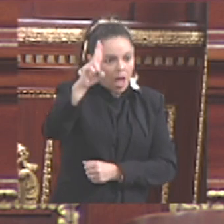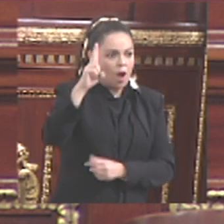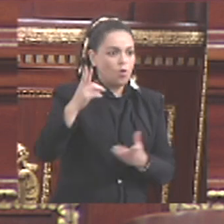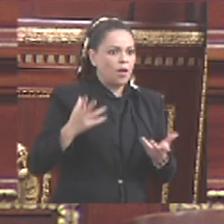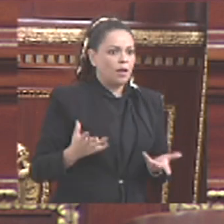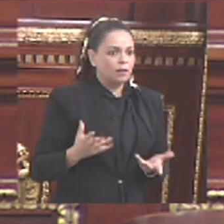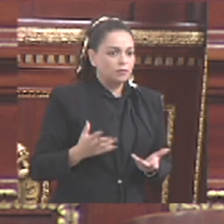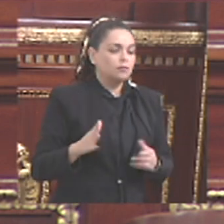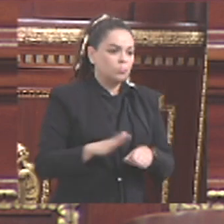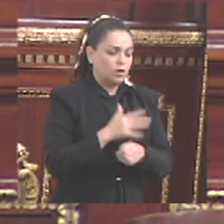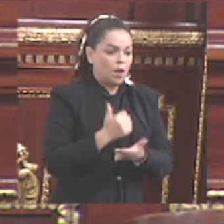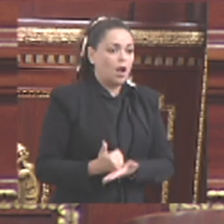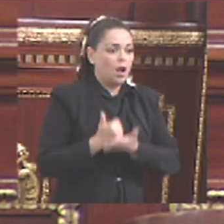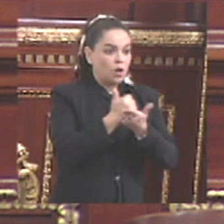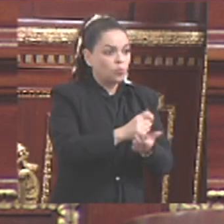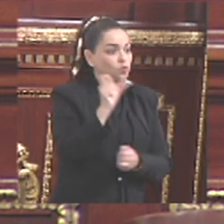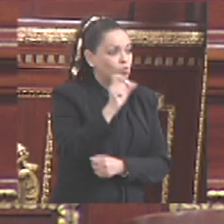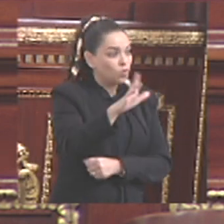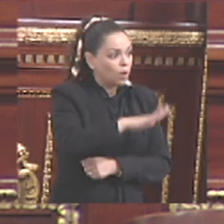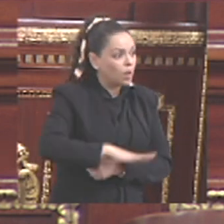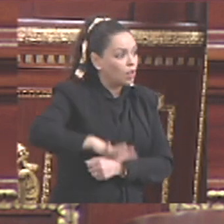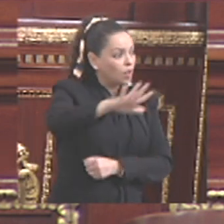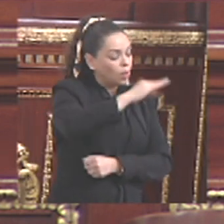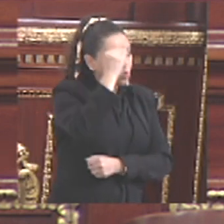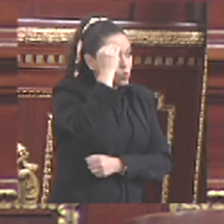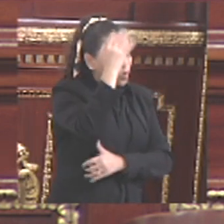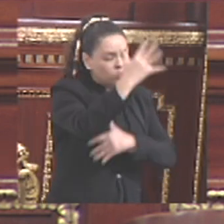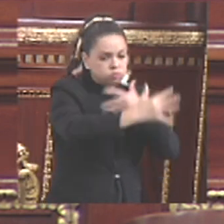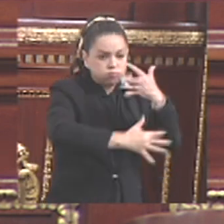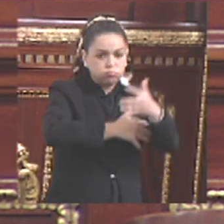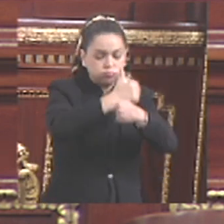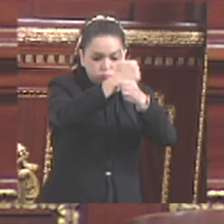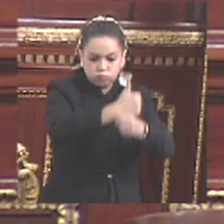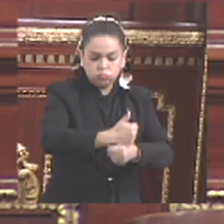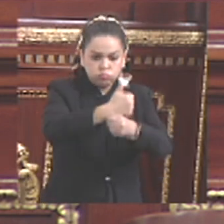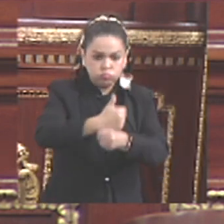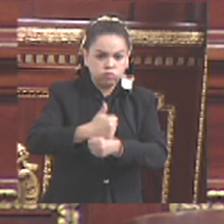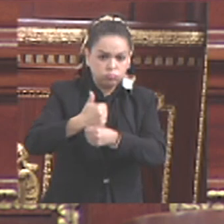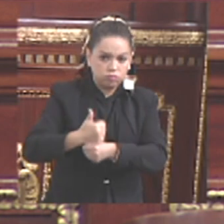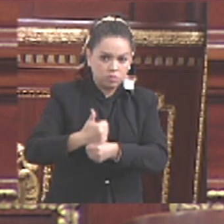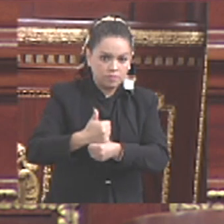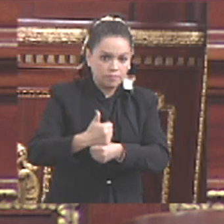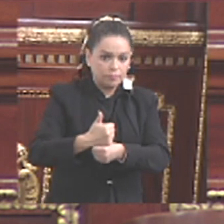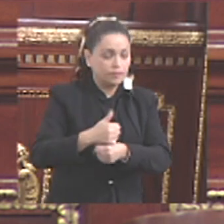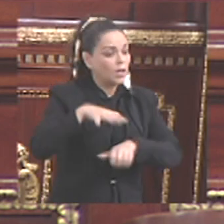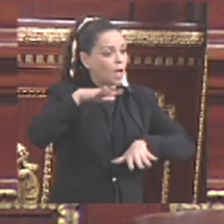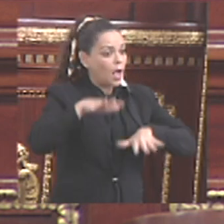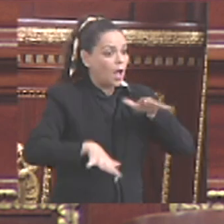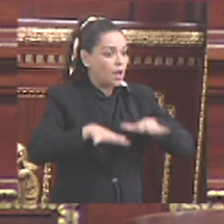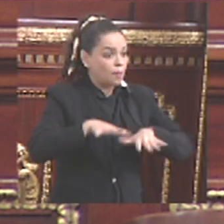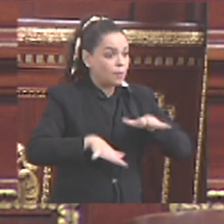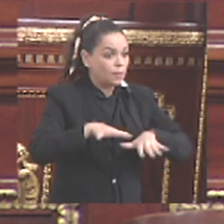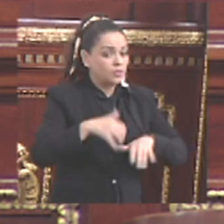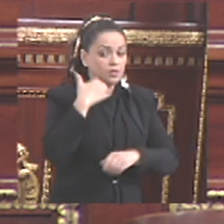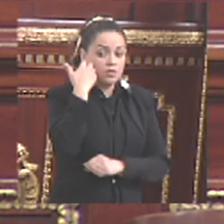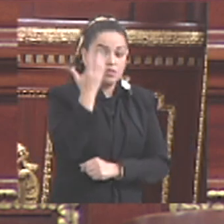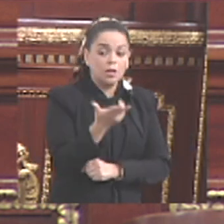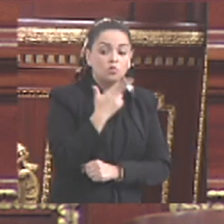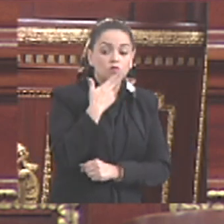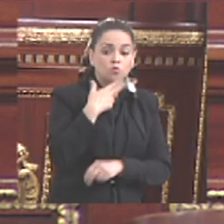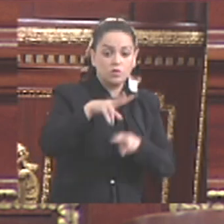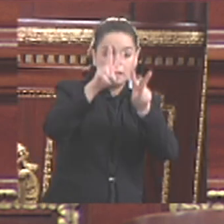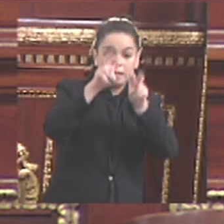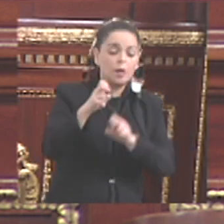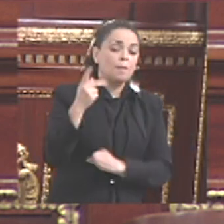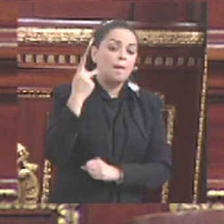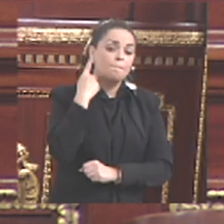tragedia. Y aunque quieran politizar para sacar raja electoral, yo quiero